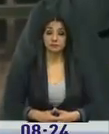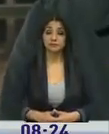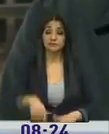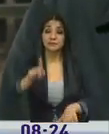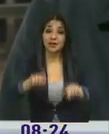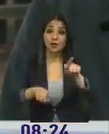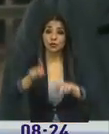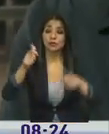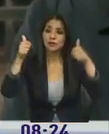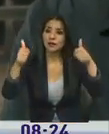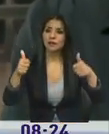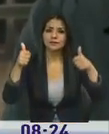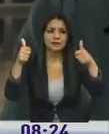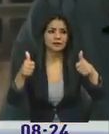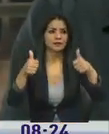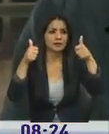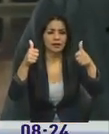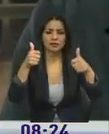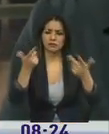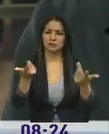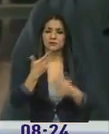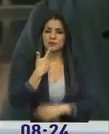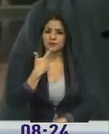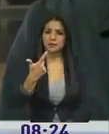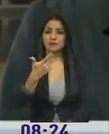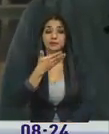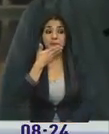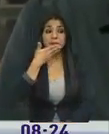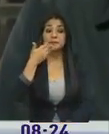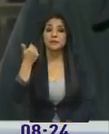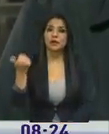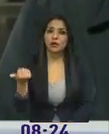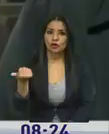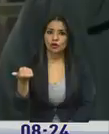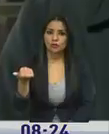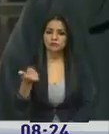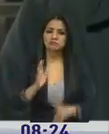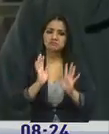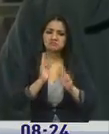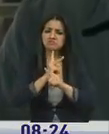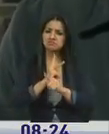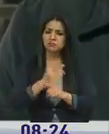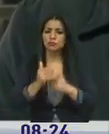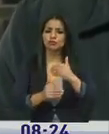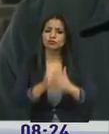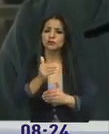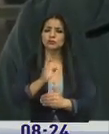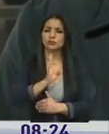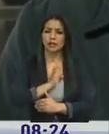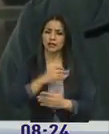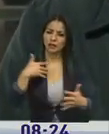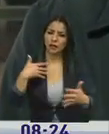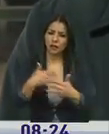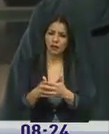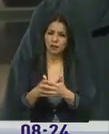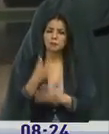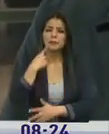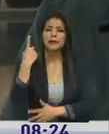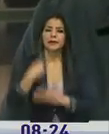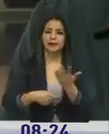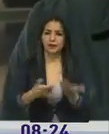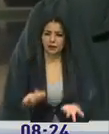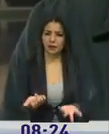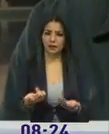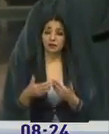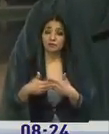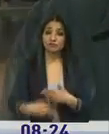de los candidatos le han hecho al alcalde pensar que es mejor salvaguardar todo el proceso técnico que viene detrás para evitar que